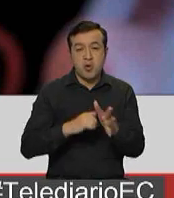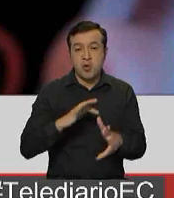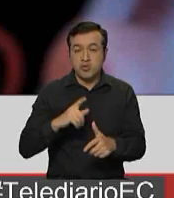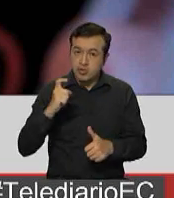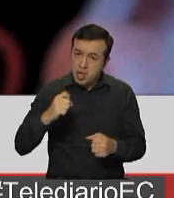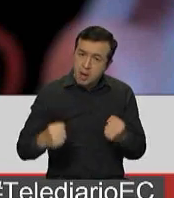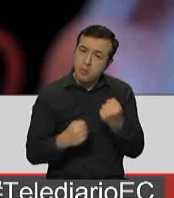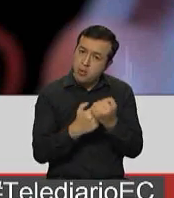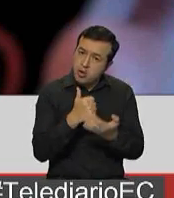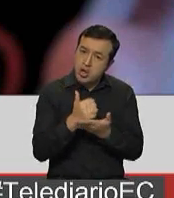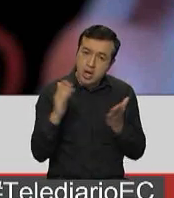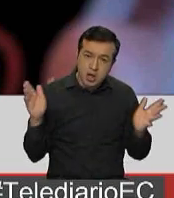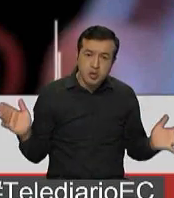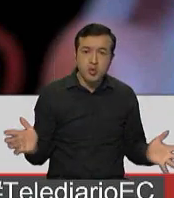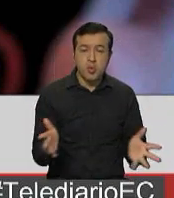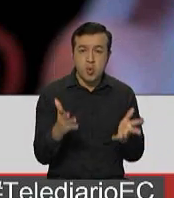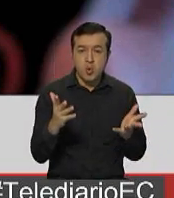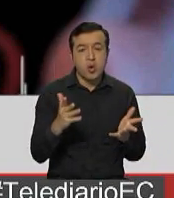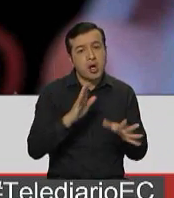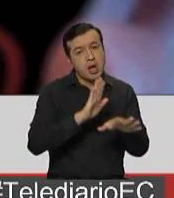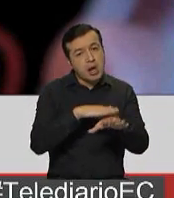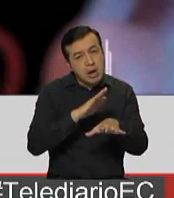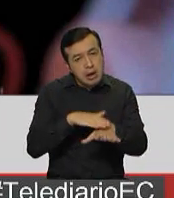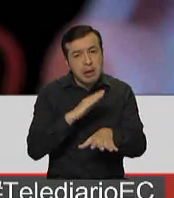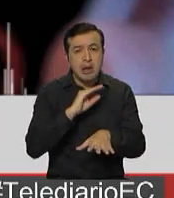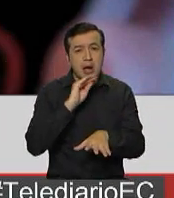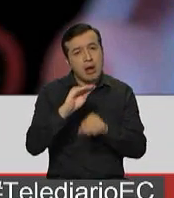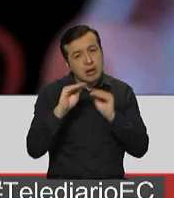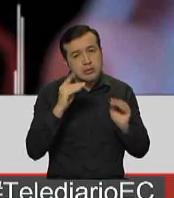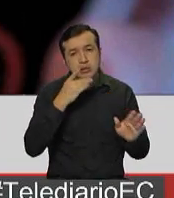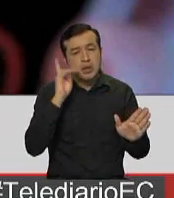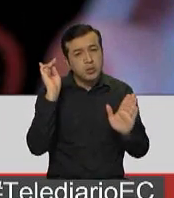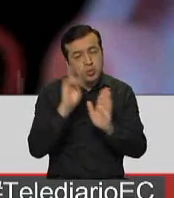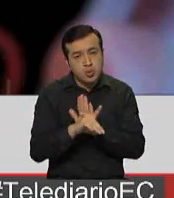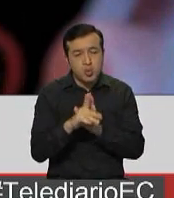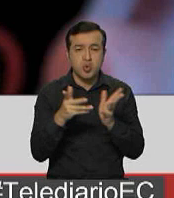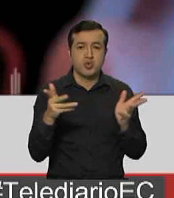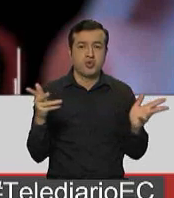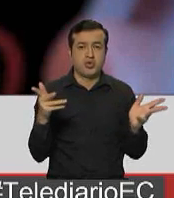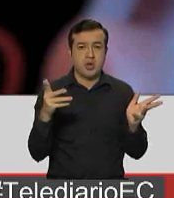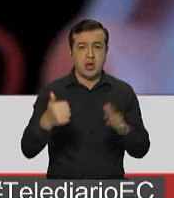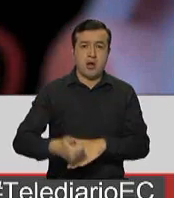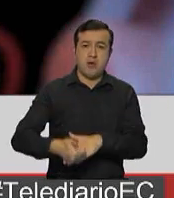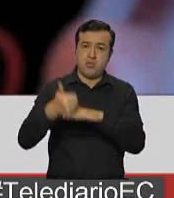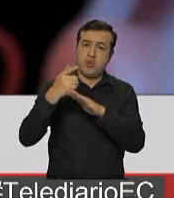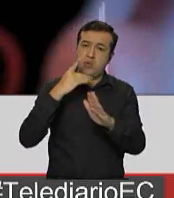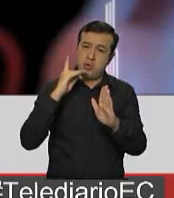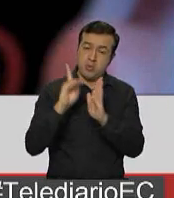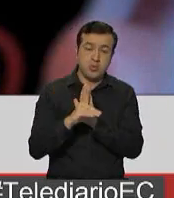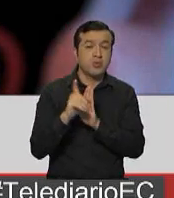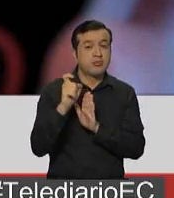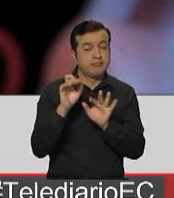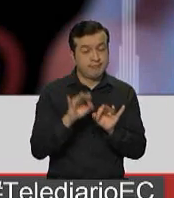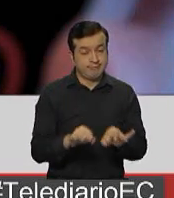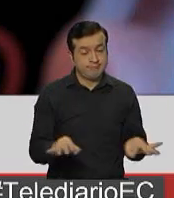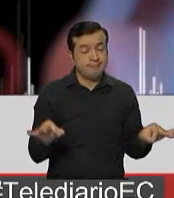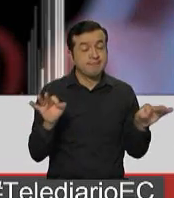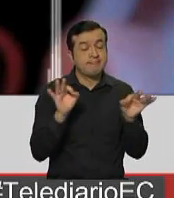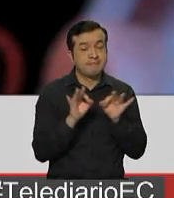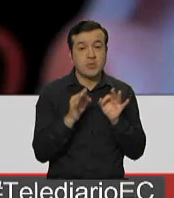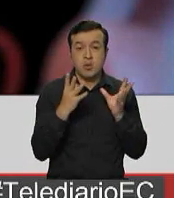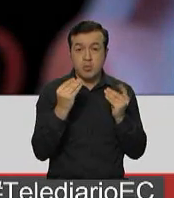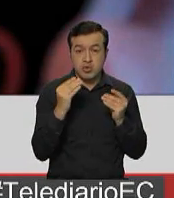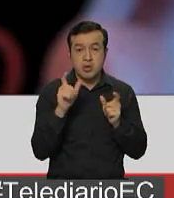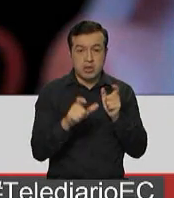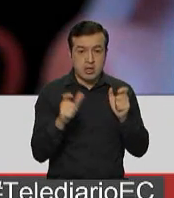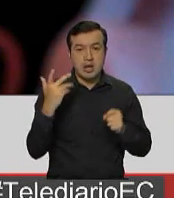corrupción, haciendo llamadas o denuncias ante la autoridad competente. Mucha gente